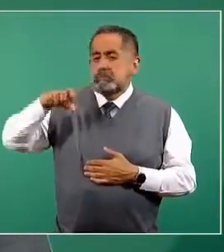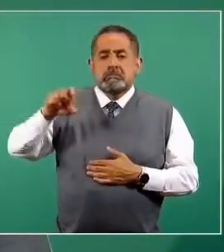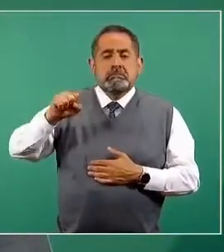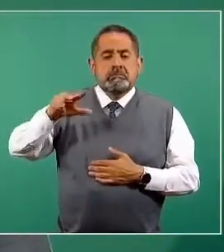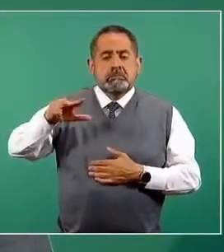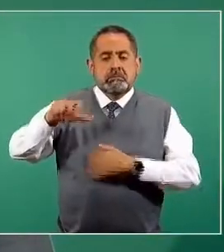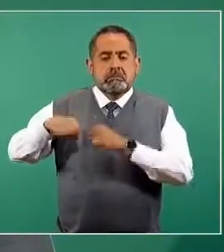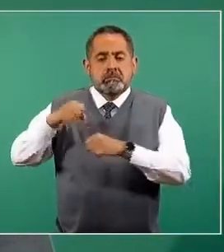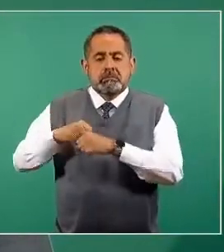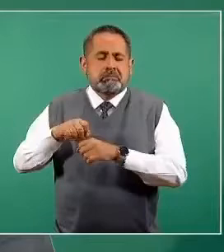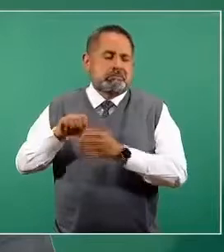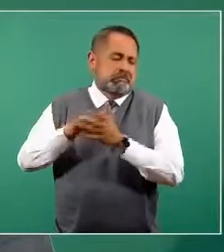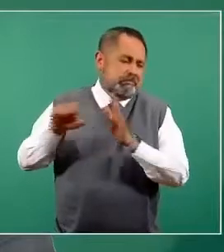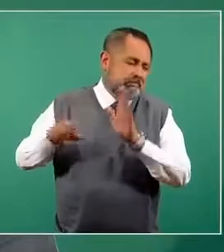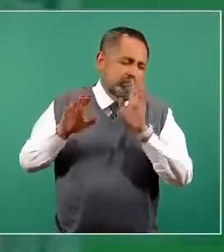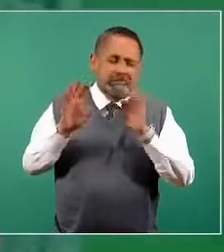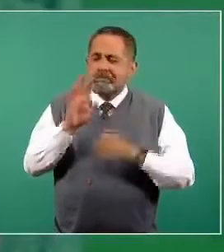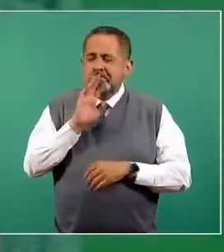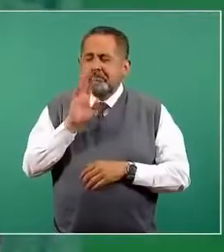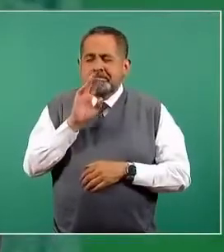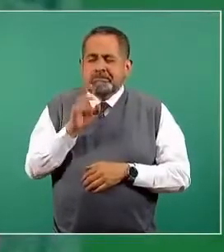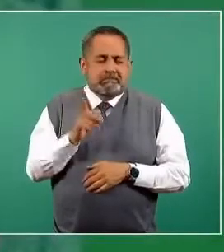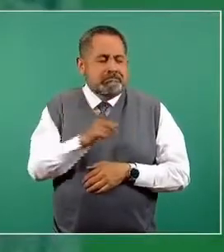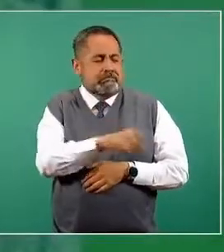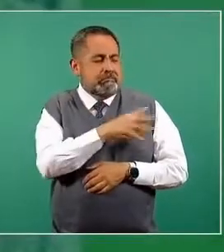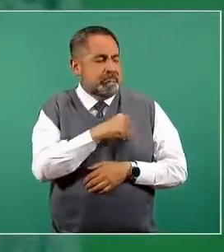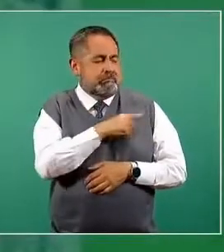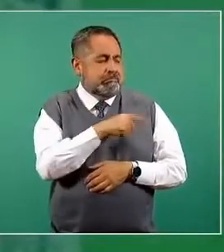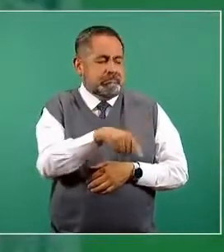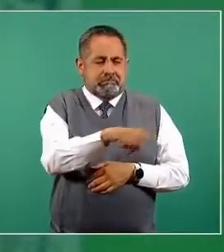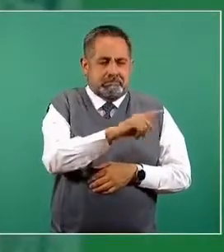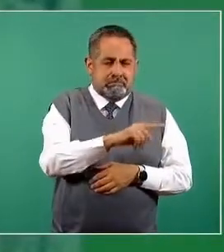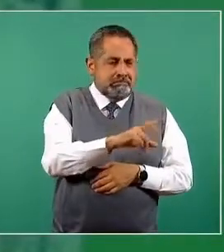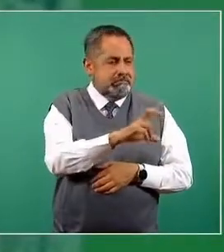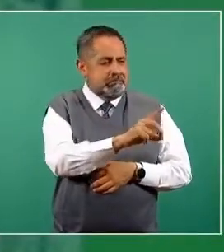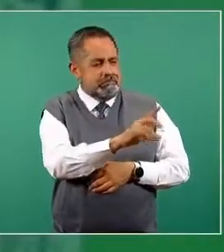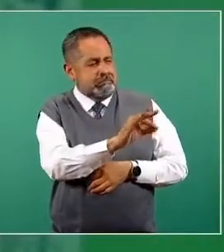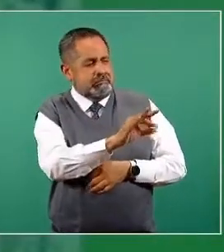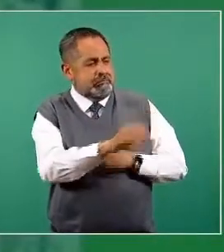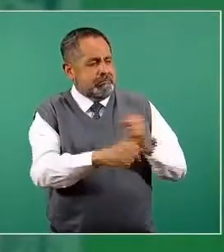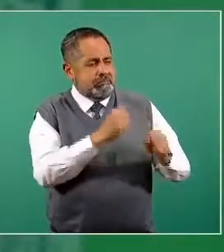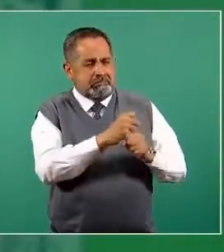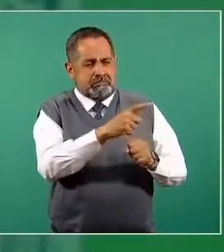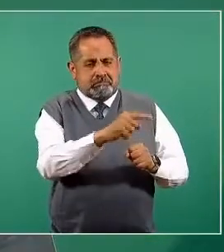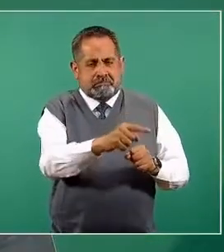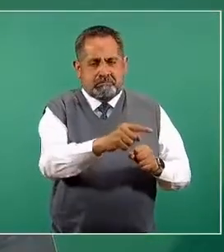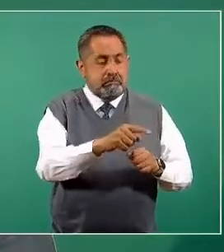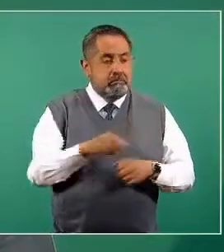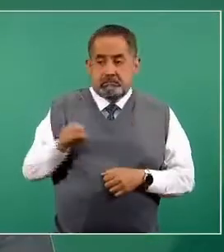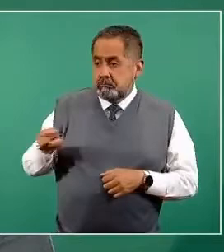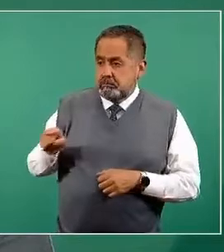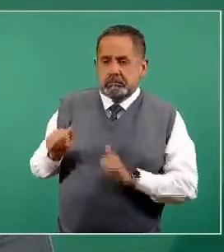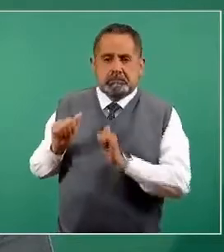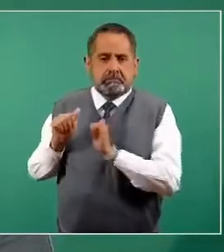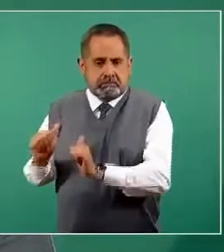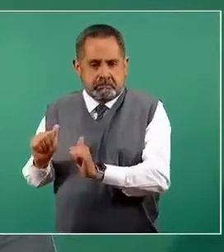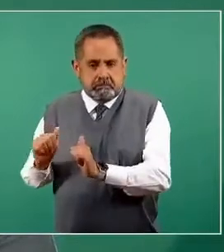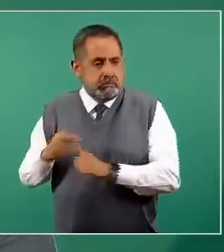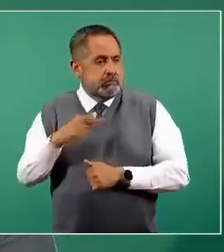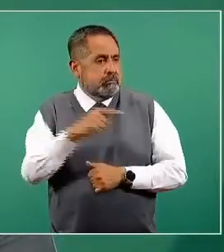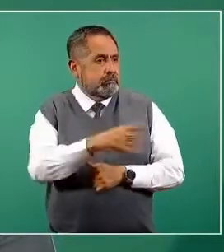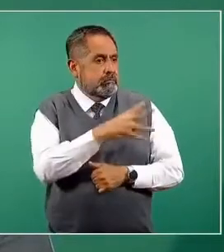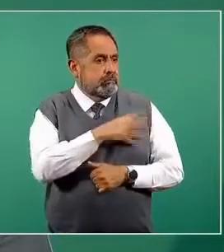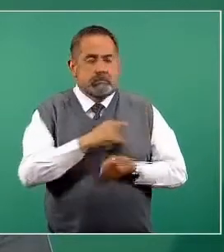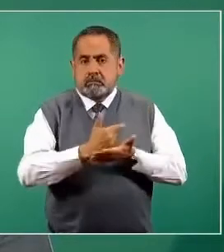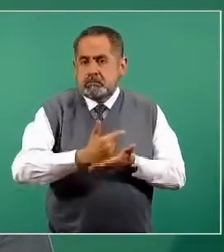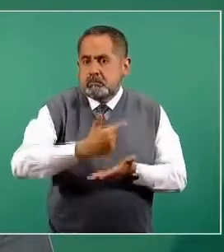edad, digamos mamá de algunos hijos, treintones y cuarentones, y resulta que quien enferma es el hijo